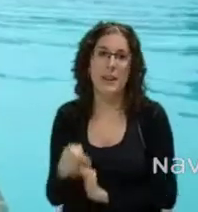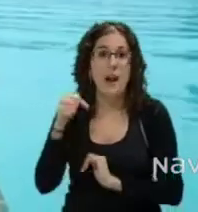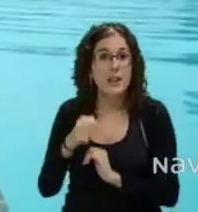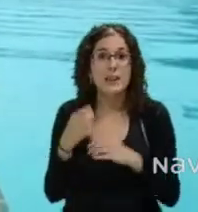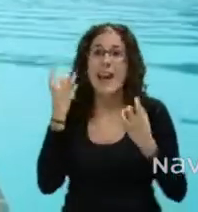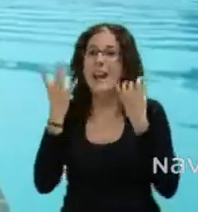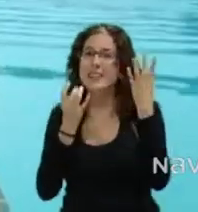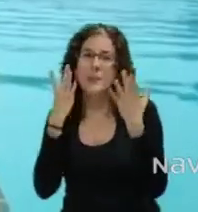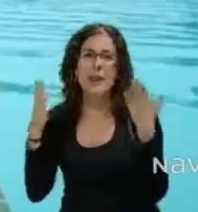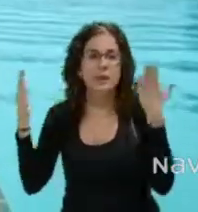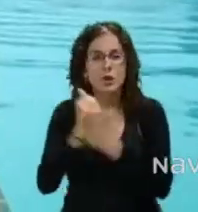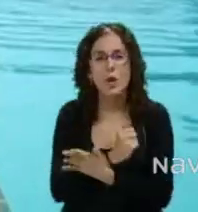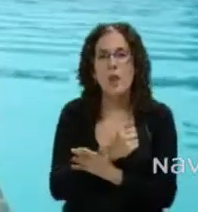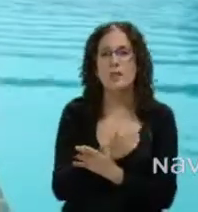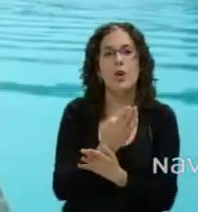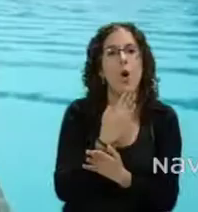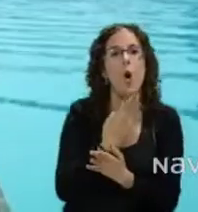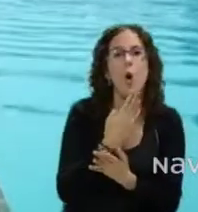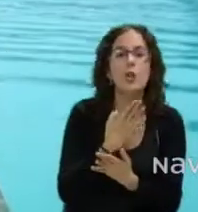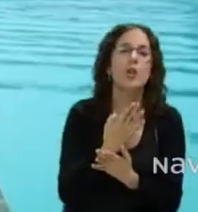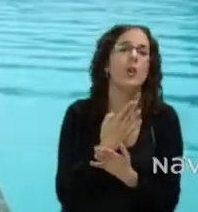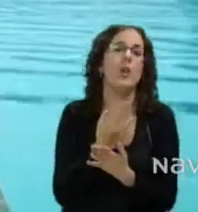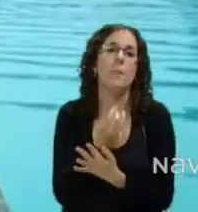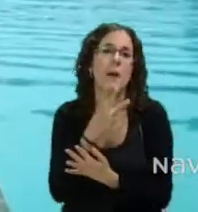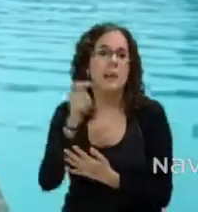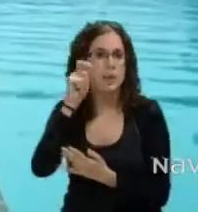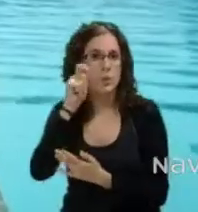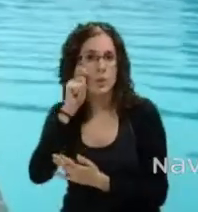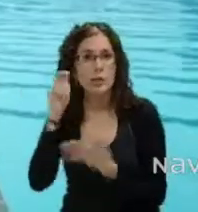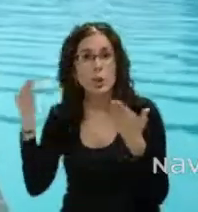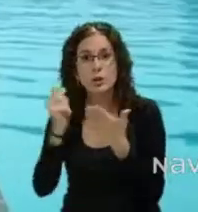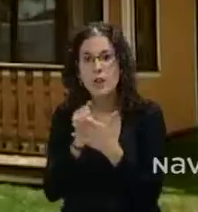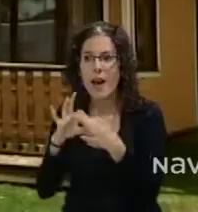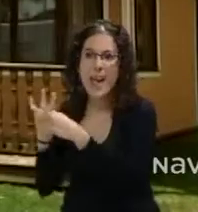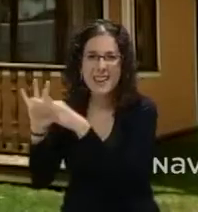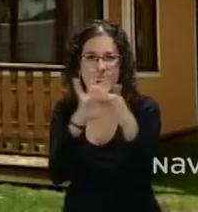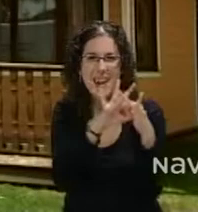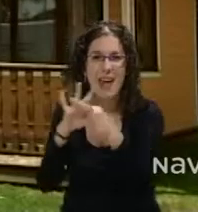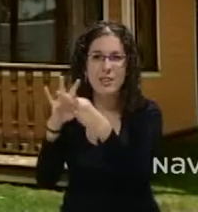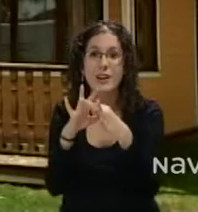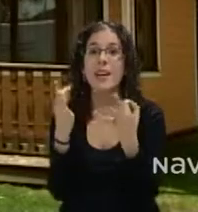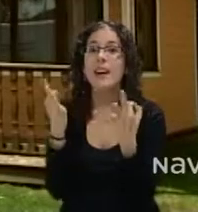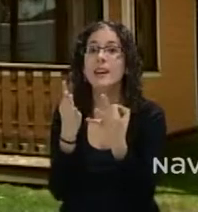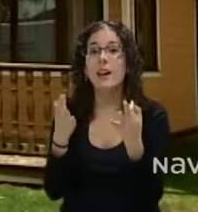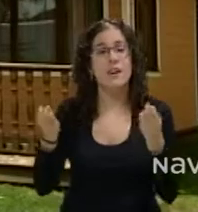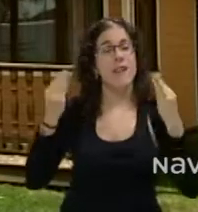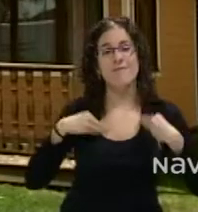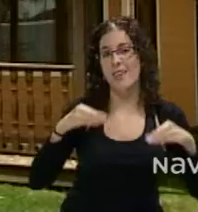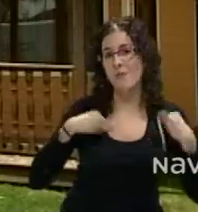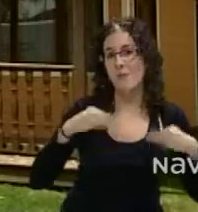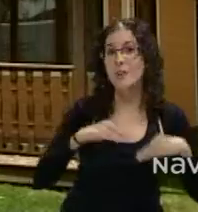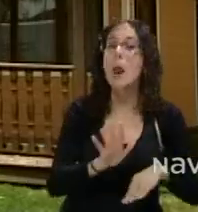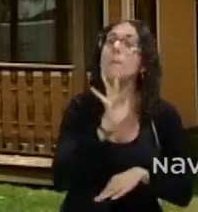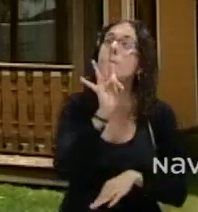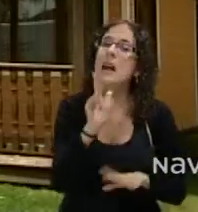realicen en el camping de ocio y de turismo estén entrelazadas y estén directamente conectadas con el disfrute y el cuidado